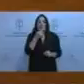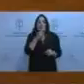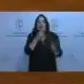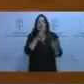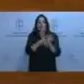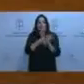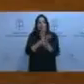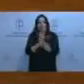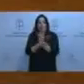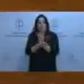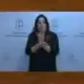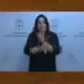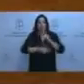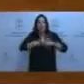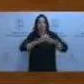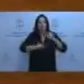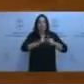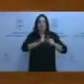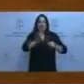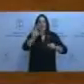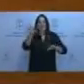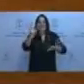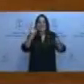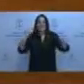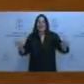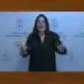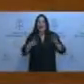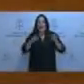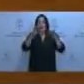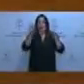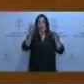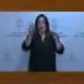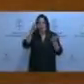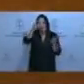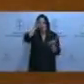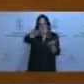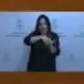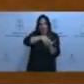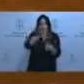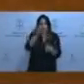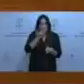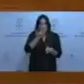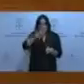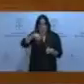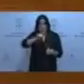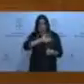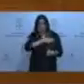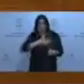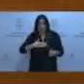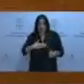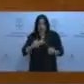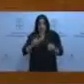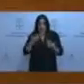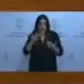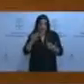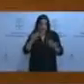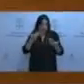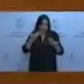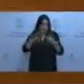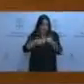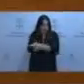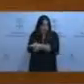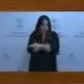negativa a que las familias elijan libremente el centro escolar al que quieren llevar a sus hijos. O podemos hablar, como